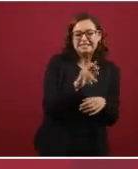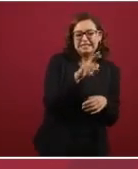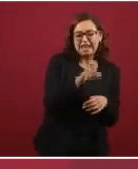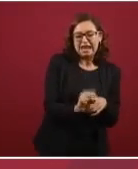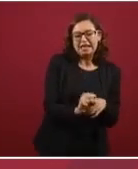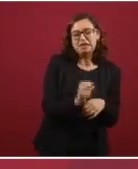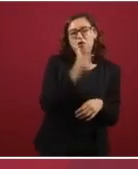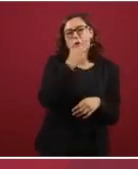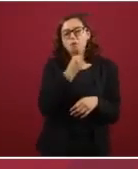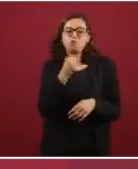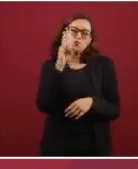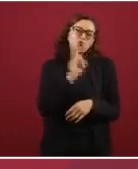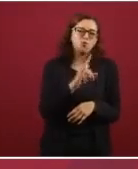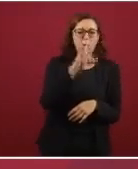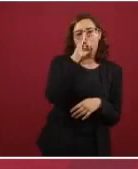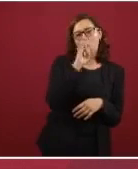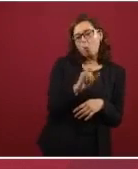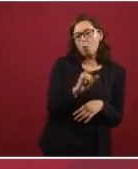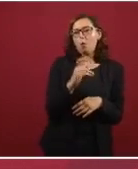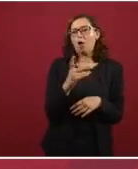muchachos guapos y las